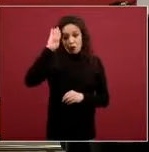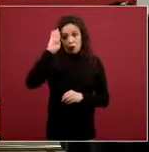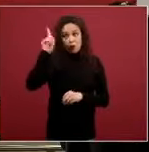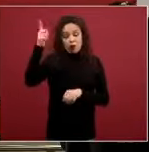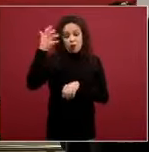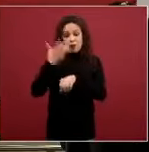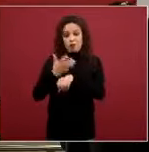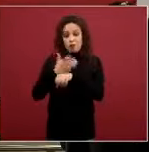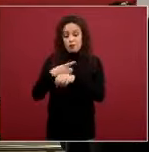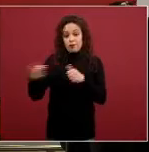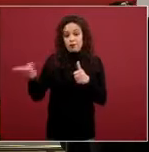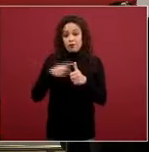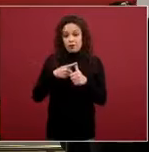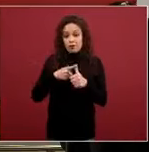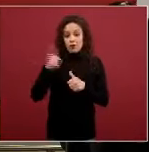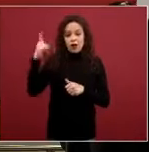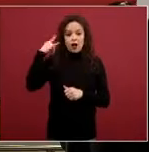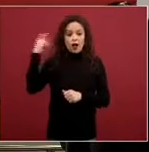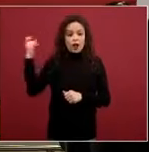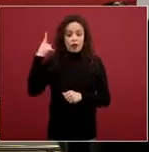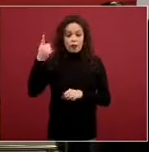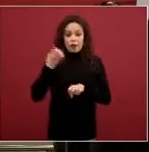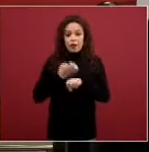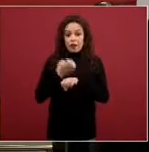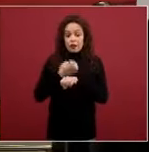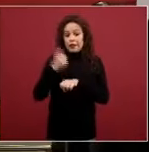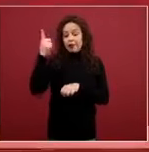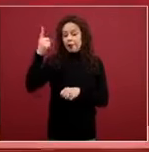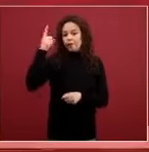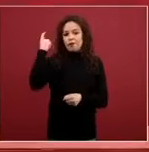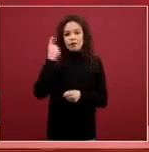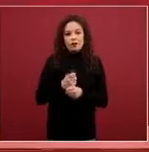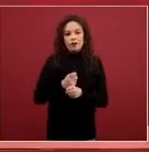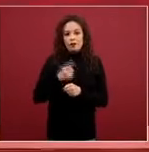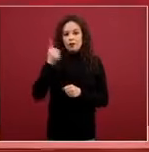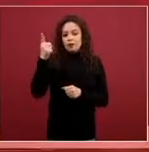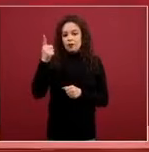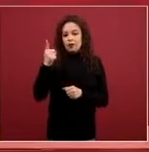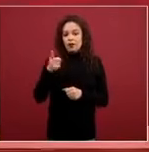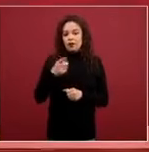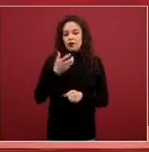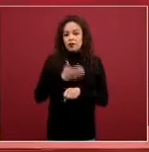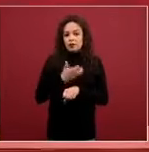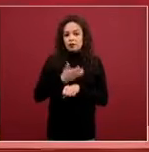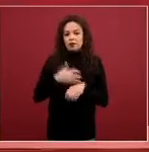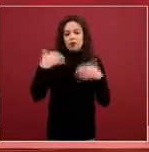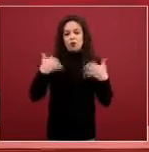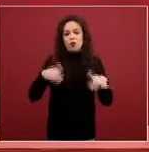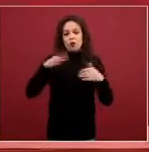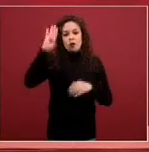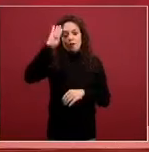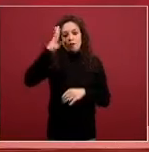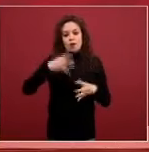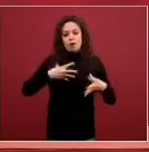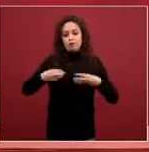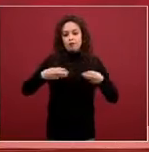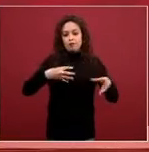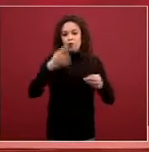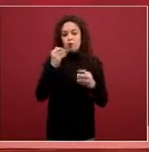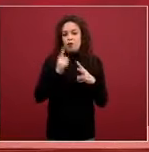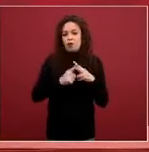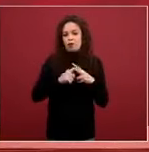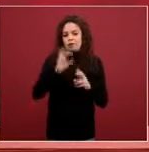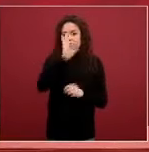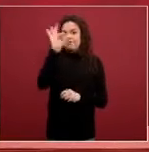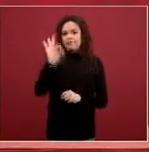Unidos, California fue uno de los primeros estados de los Estados Unidos que presentó una alta tasa de transmisión. Esto lógicamente puede